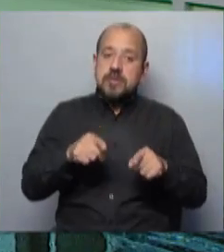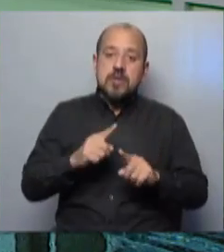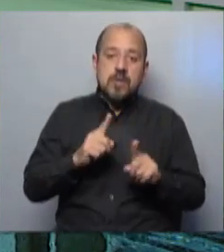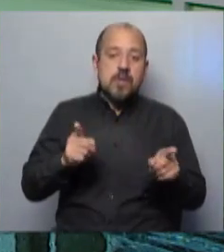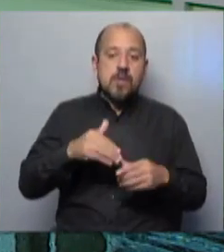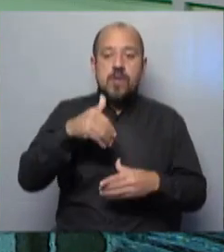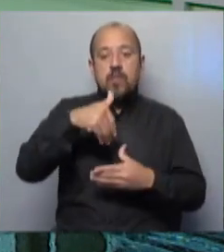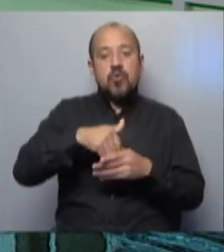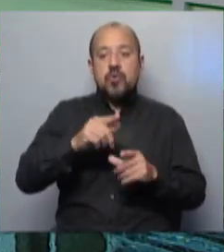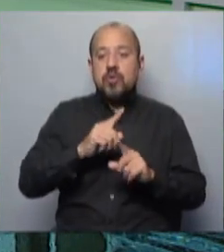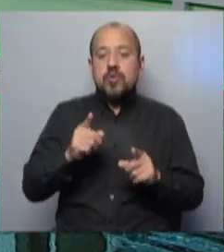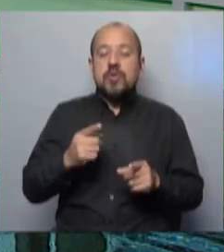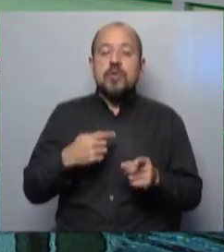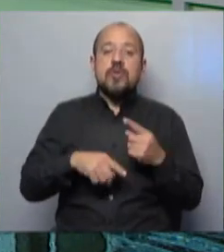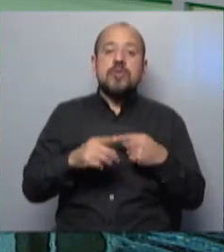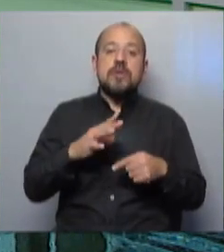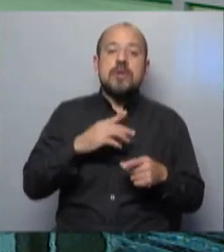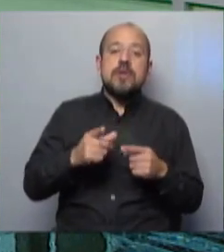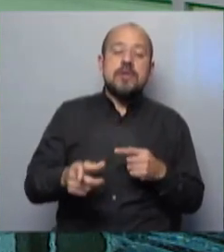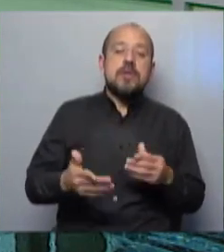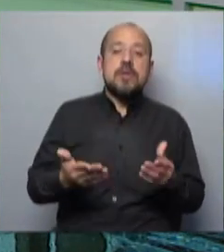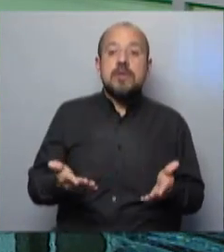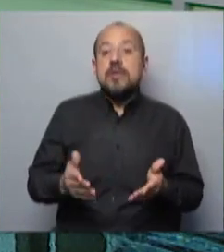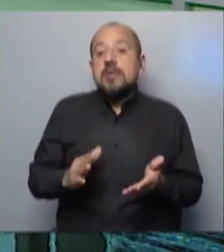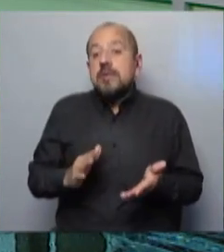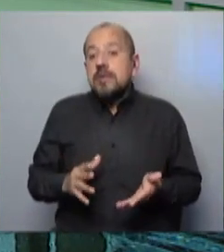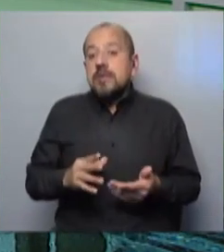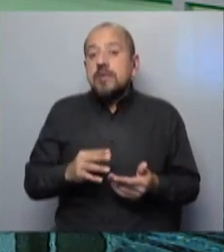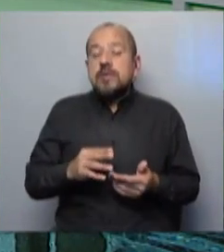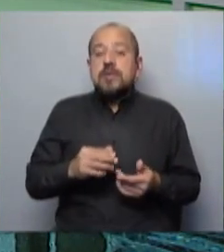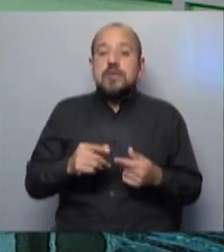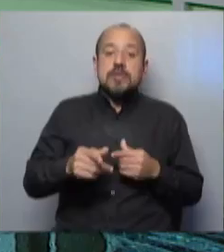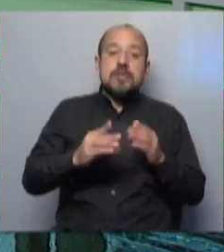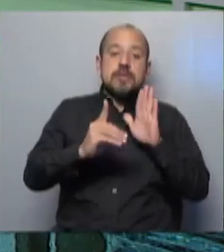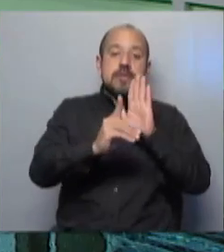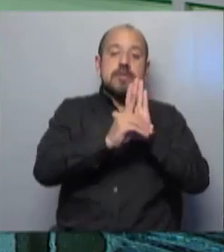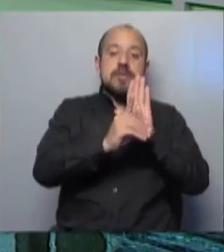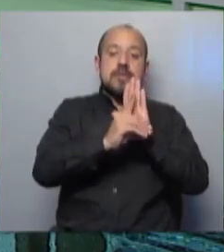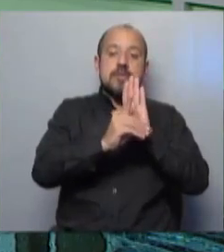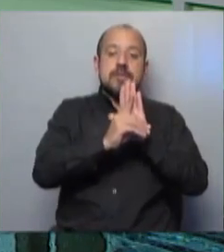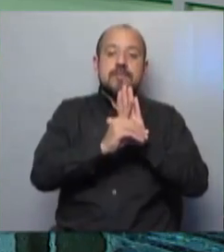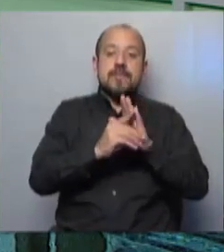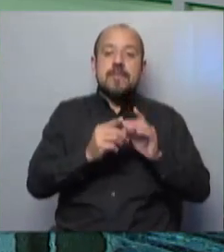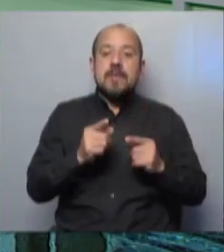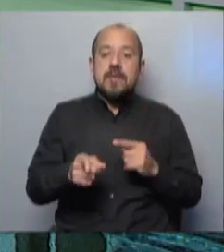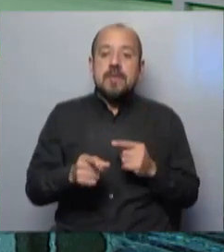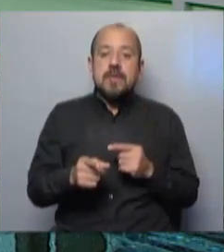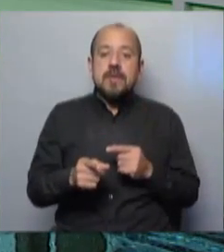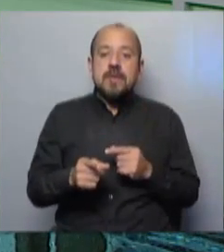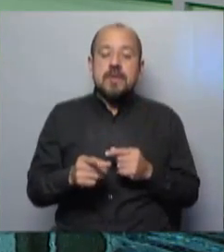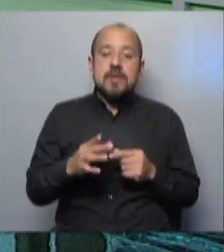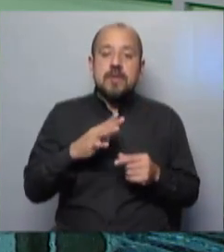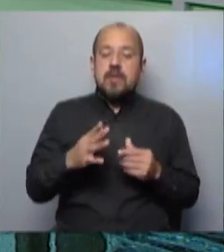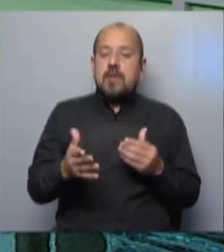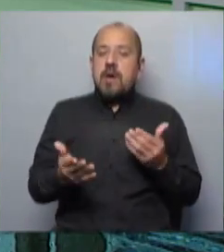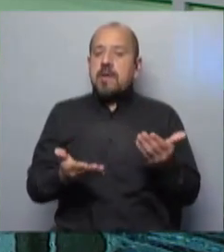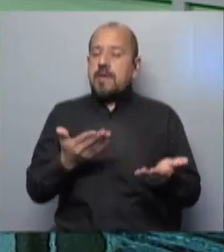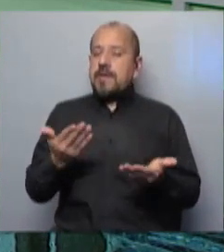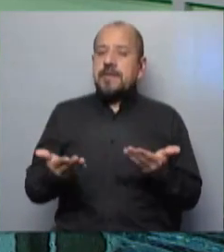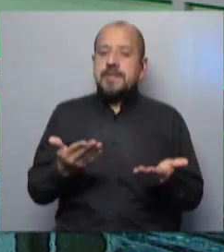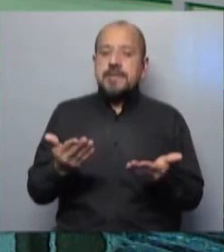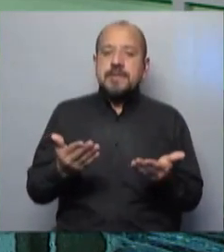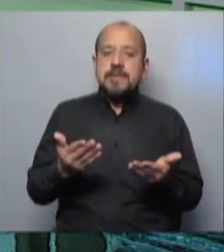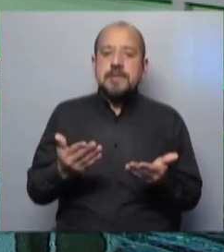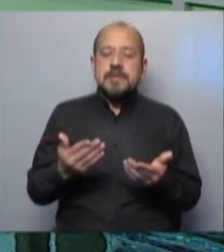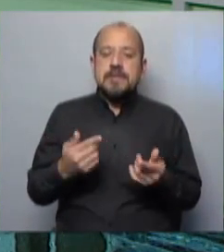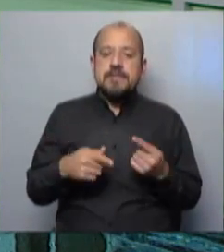votar y es por eso que encuentra en este camino este decreto que en realidad lo que tiene y que genera movimientos de alguna manera y